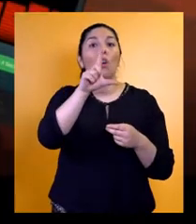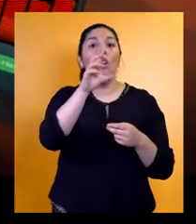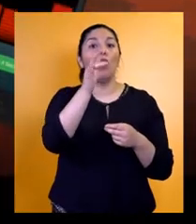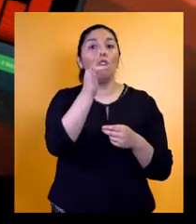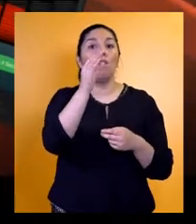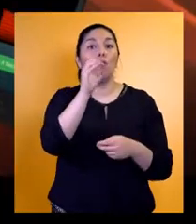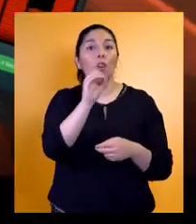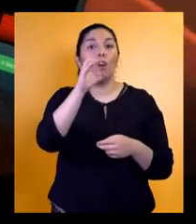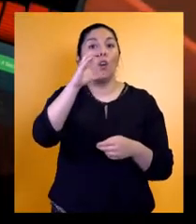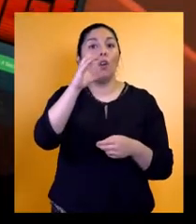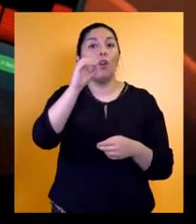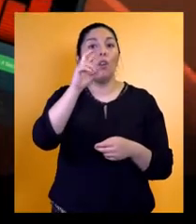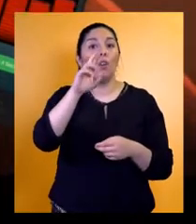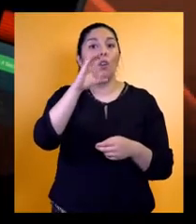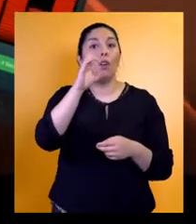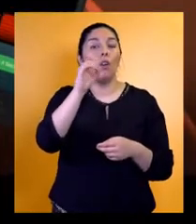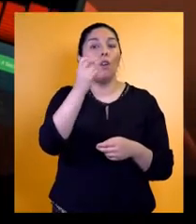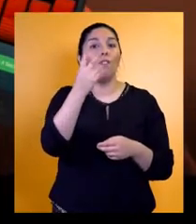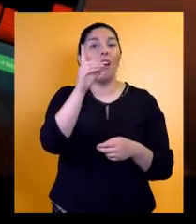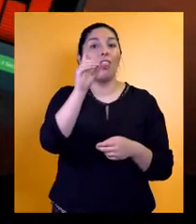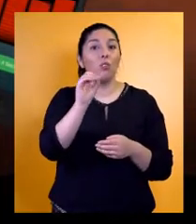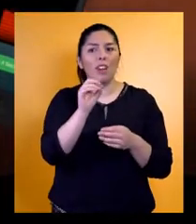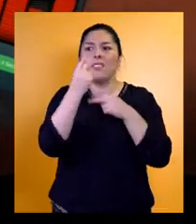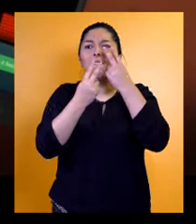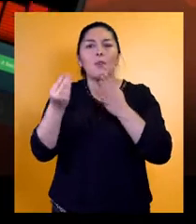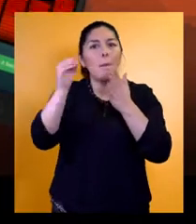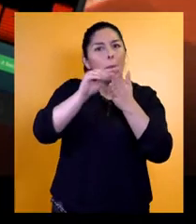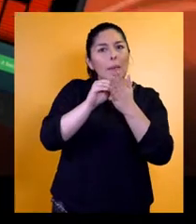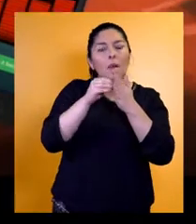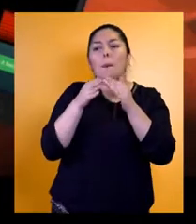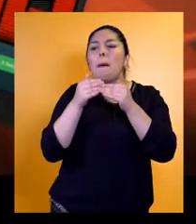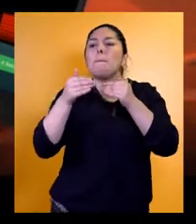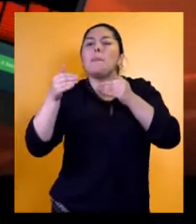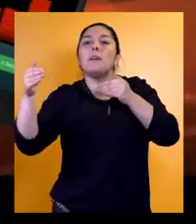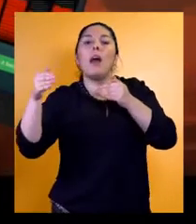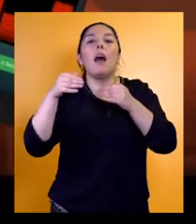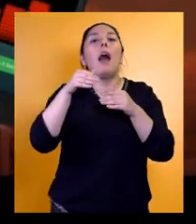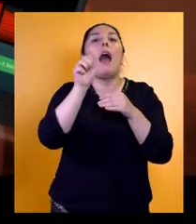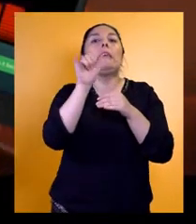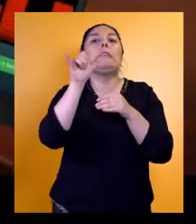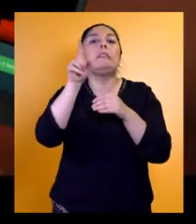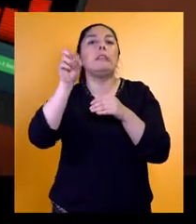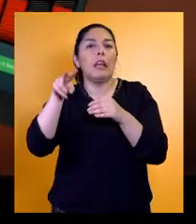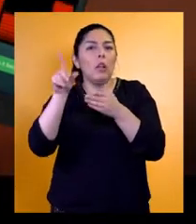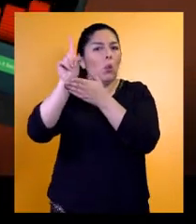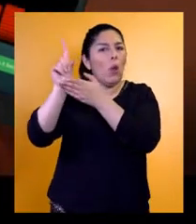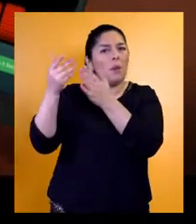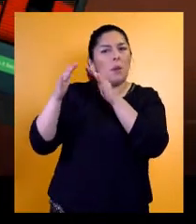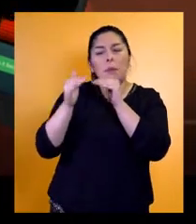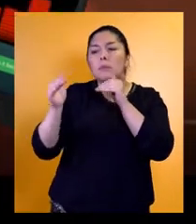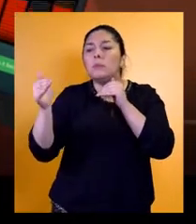Golfo Corcoao o al sur de la isla de Chiloé, en el área de Quellón, en la área de la boca del Guafo, más pasado hacia la región de Aysén.